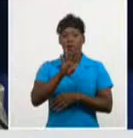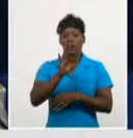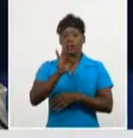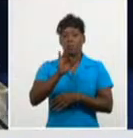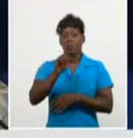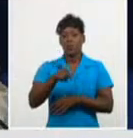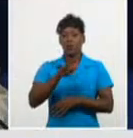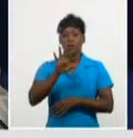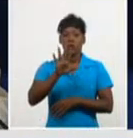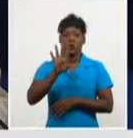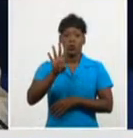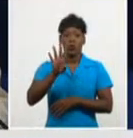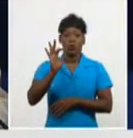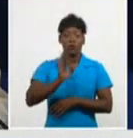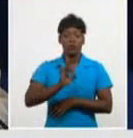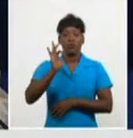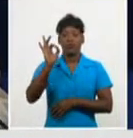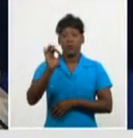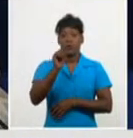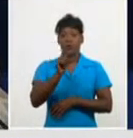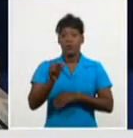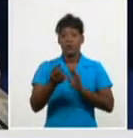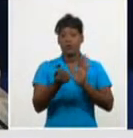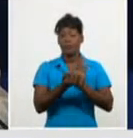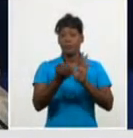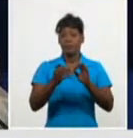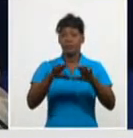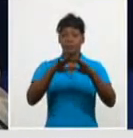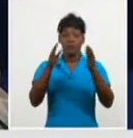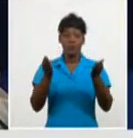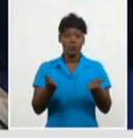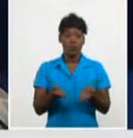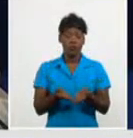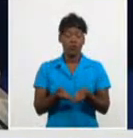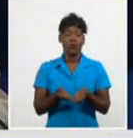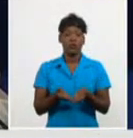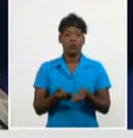48,54% del total de casos confirmados en el mundo, pues